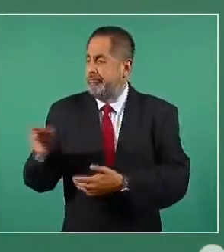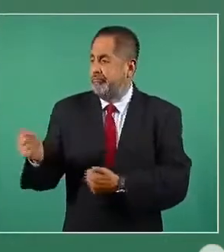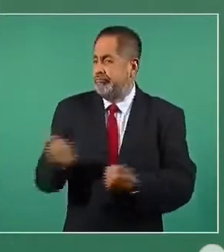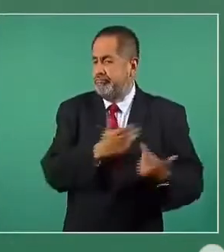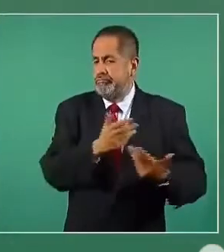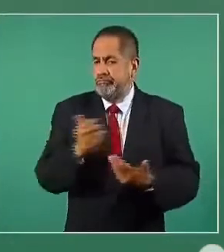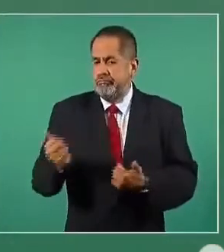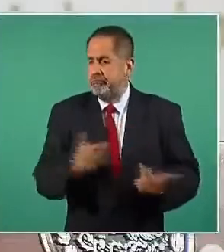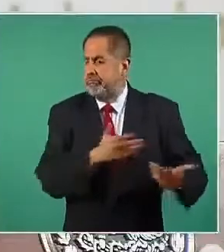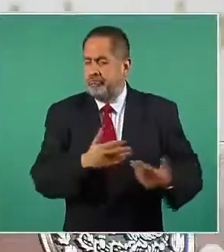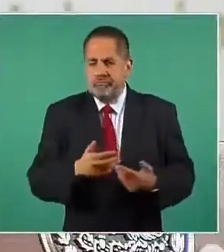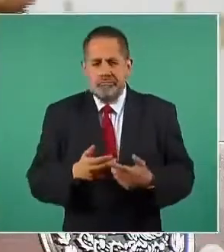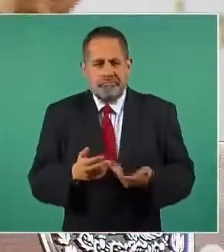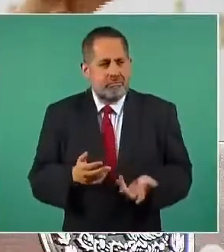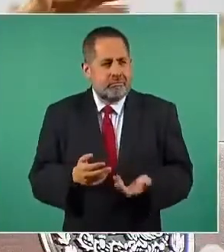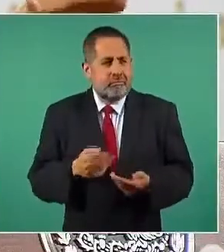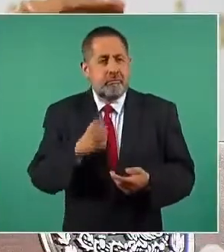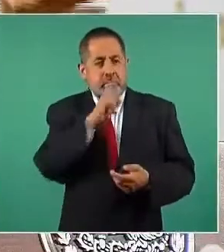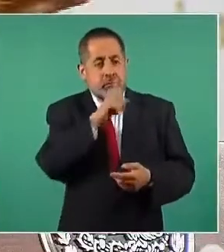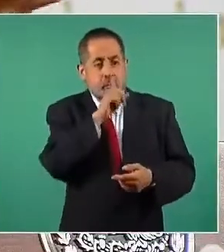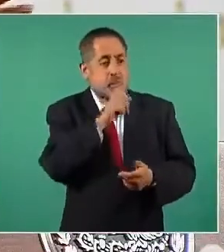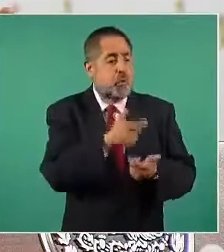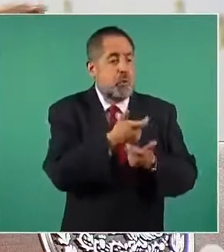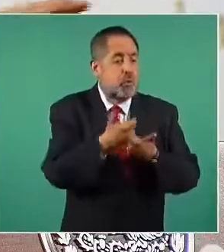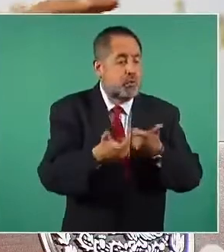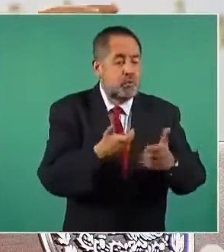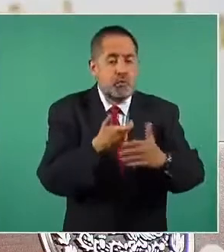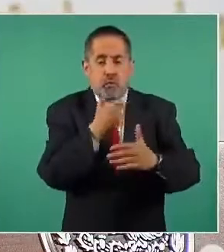necesitaban maicear,